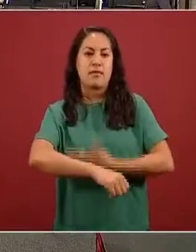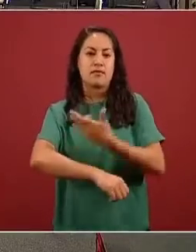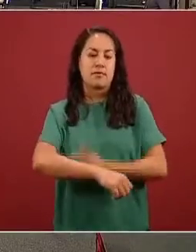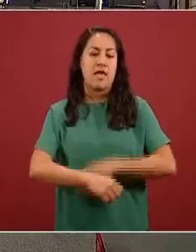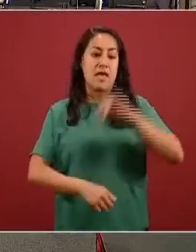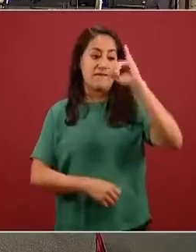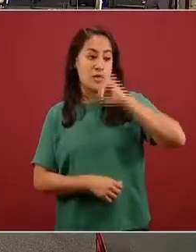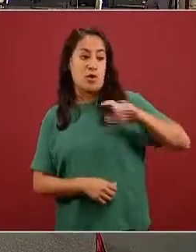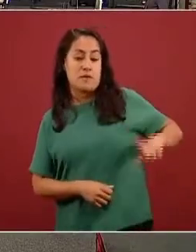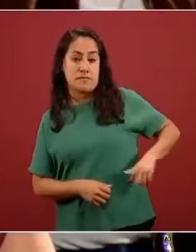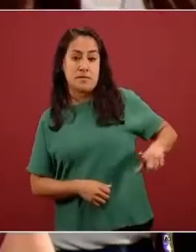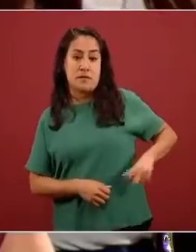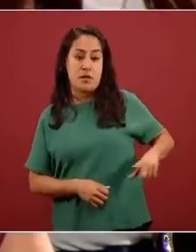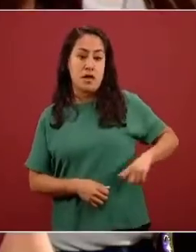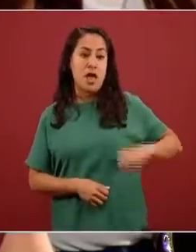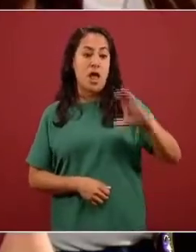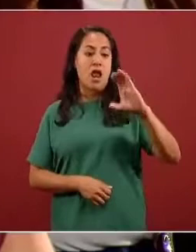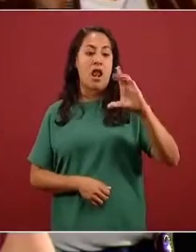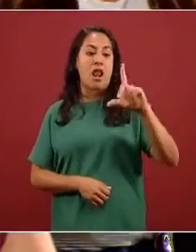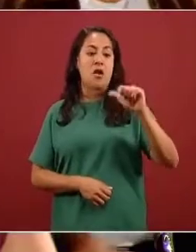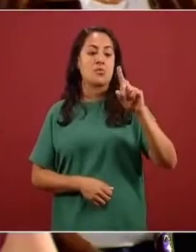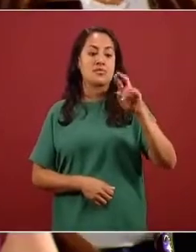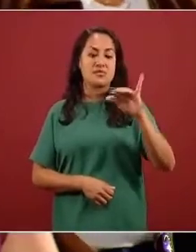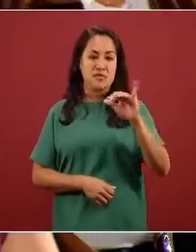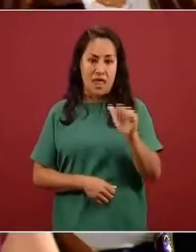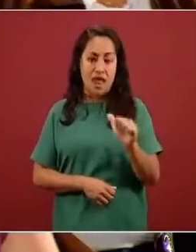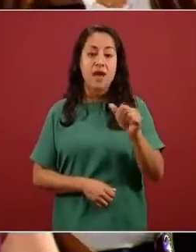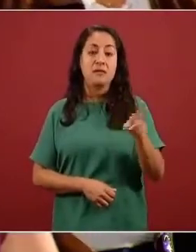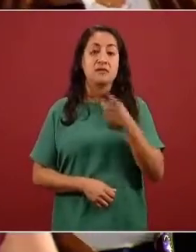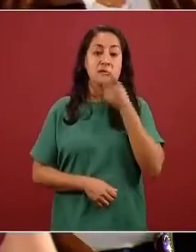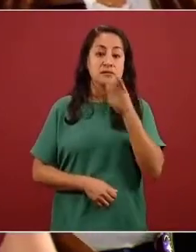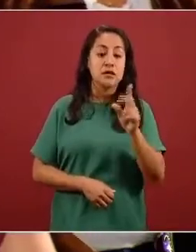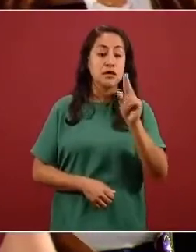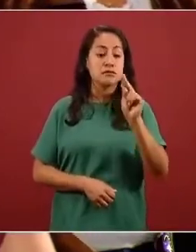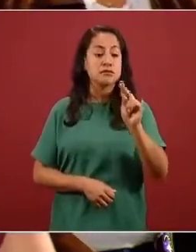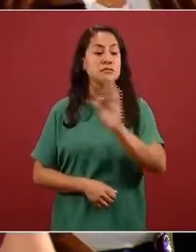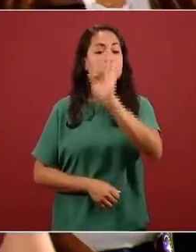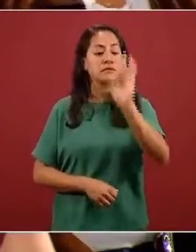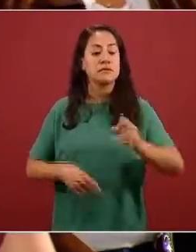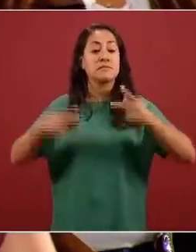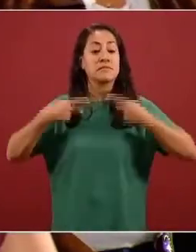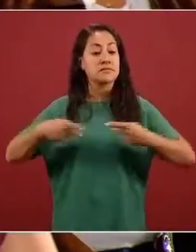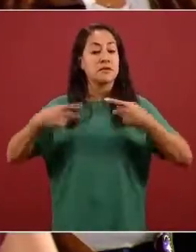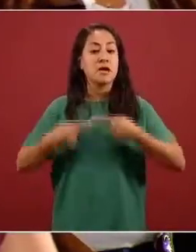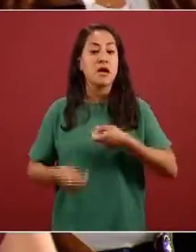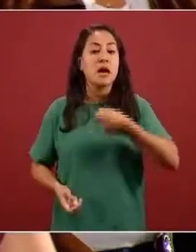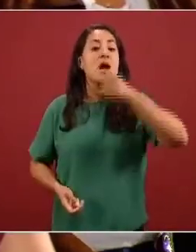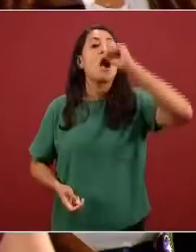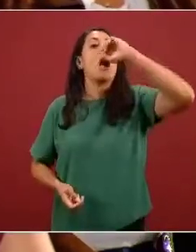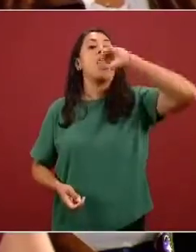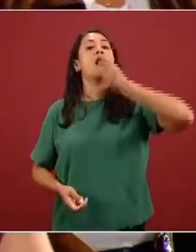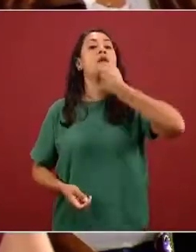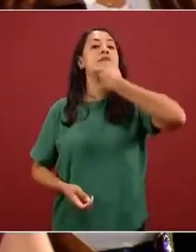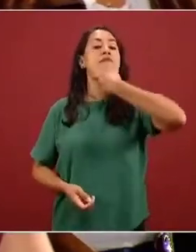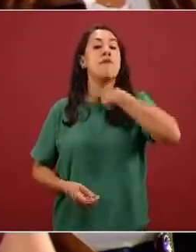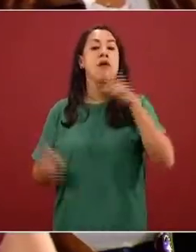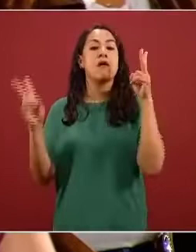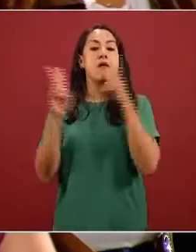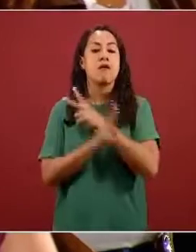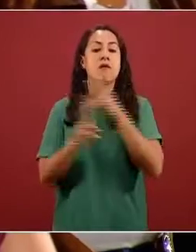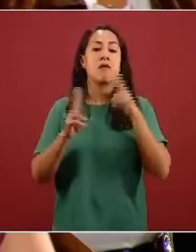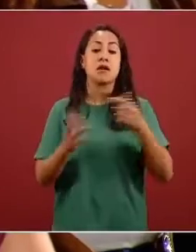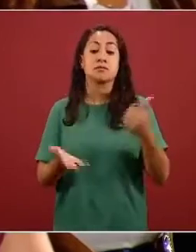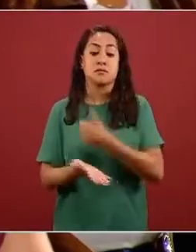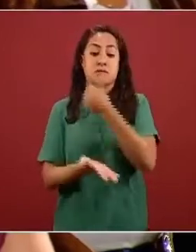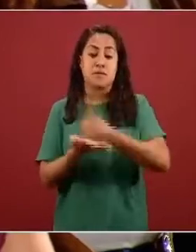están entubadas son ciudadanos de la capital, el resto son del Estado de México y otras entidades. Si nos